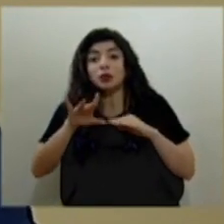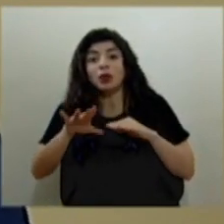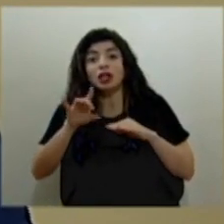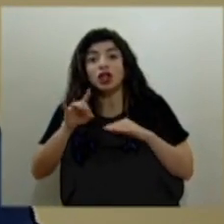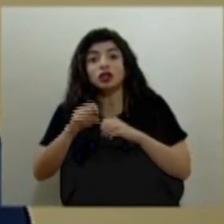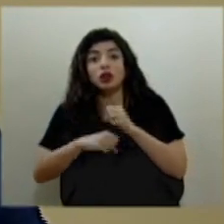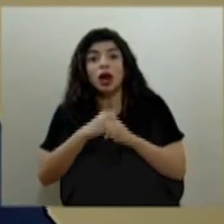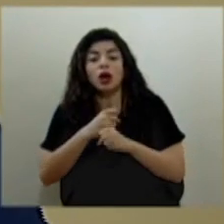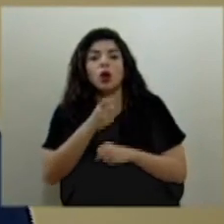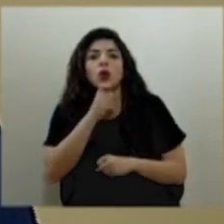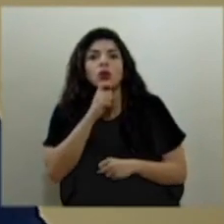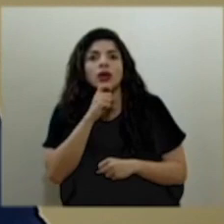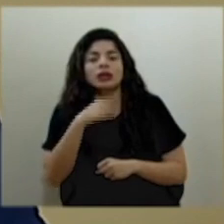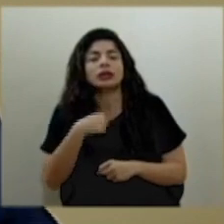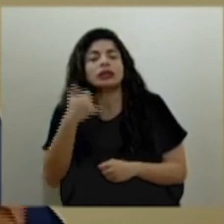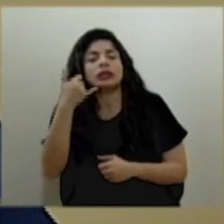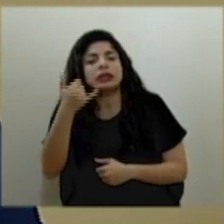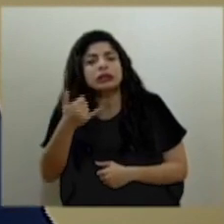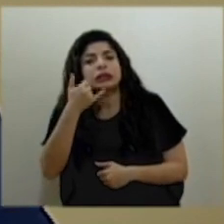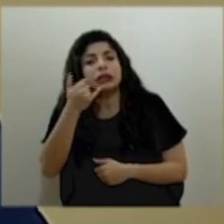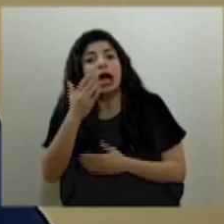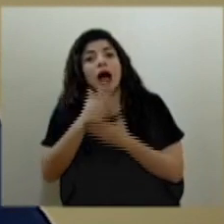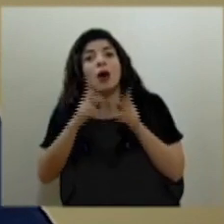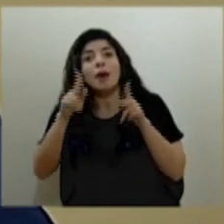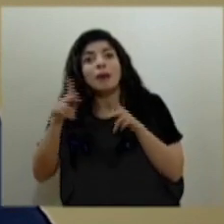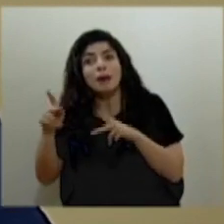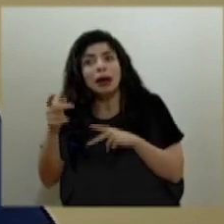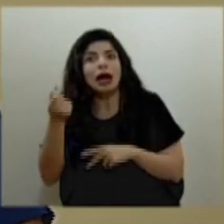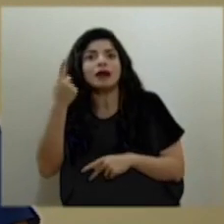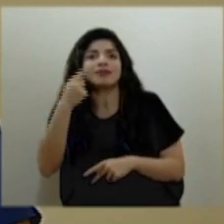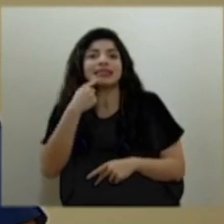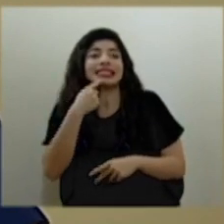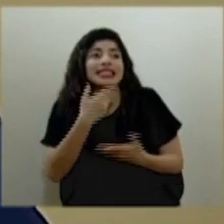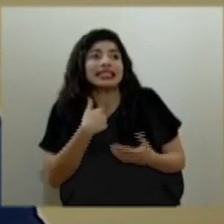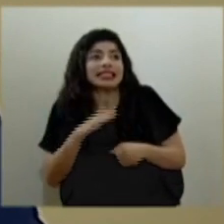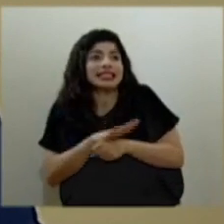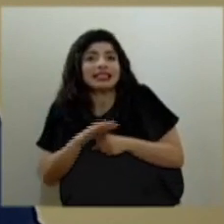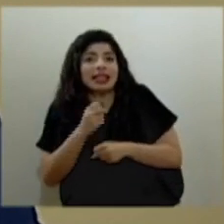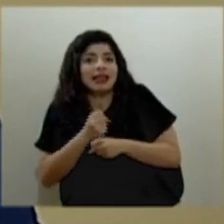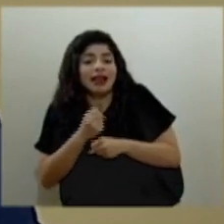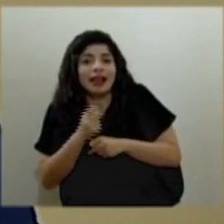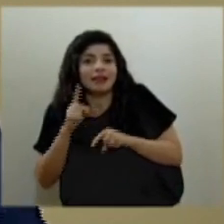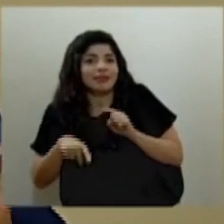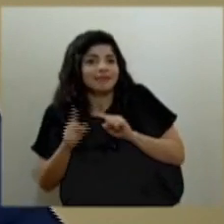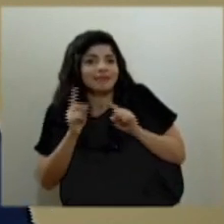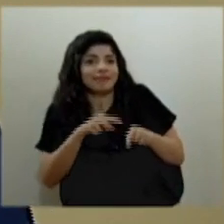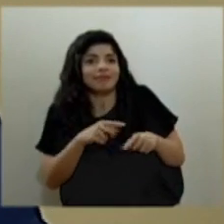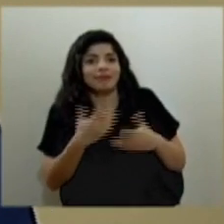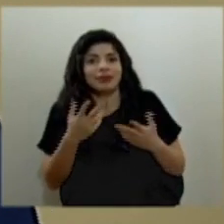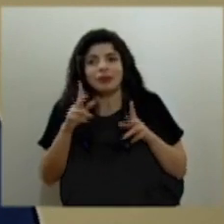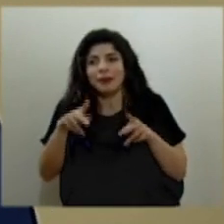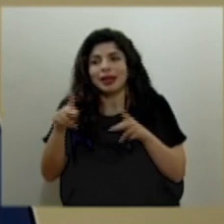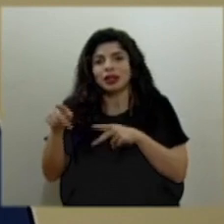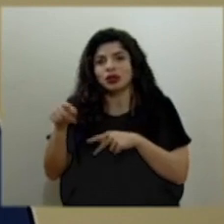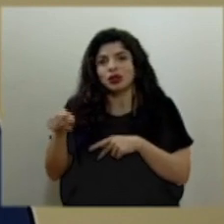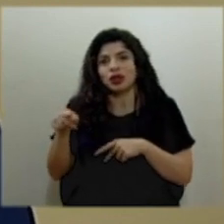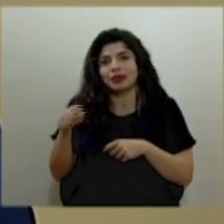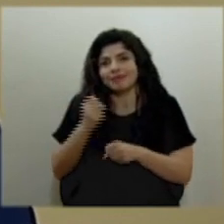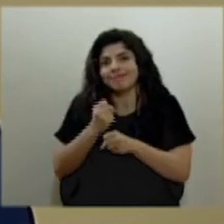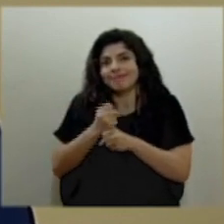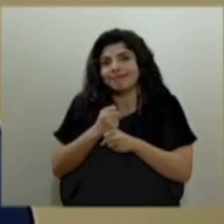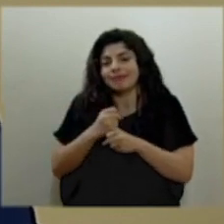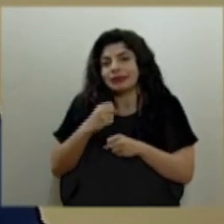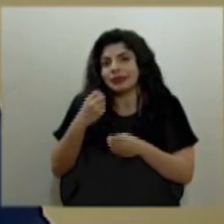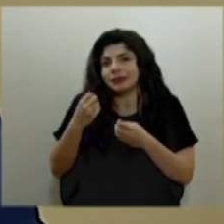años. Llamamos, algunas personas las entendemos, dicen que tienen que trabajar, son población